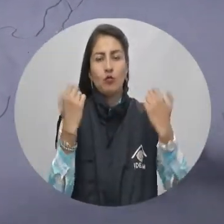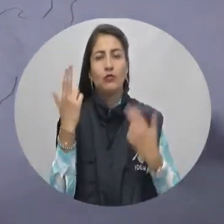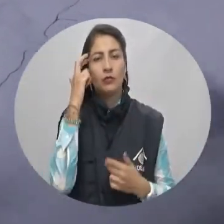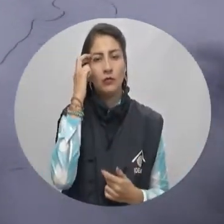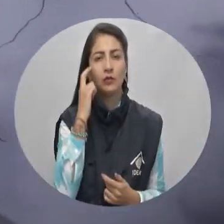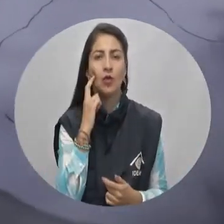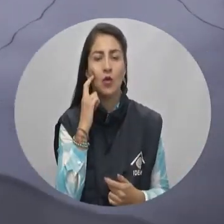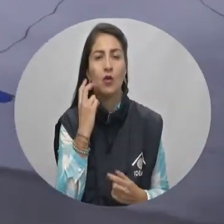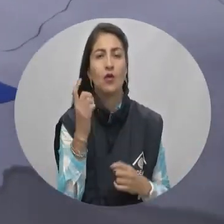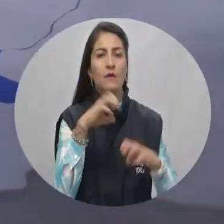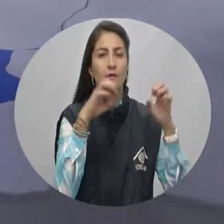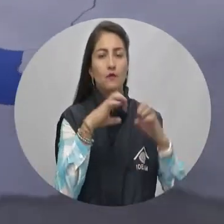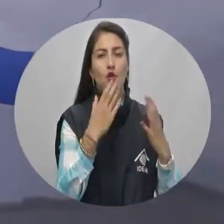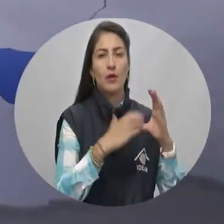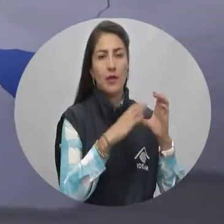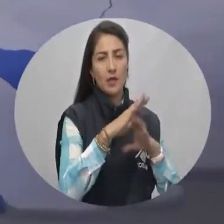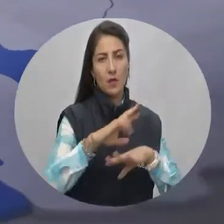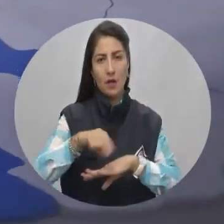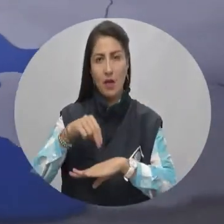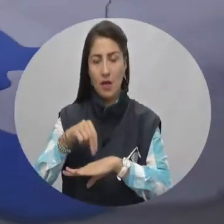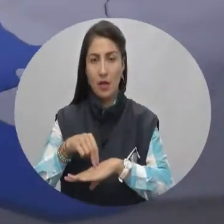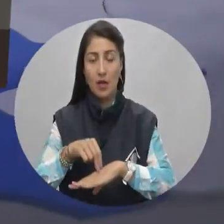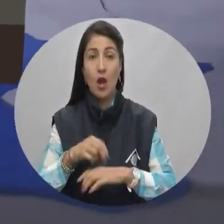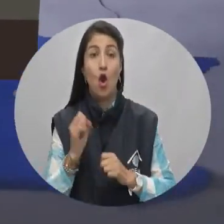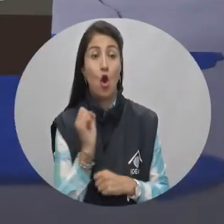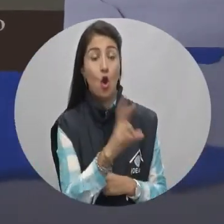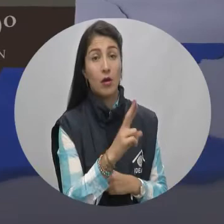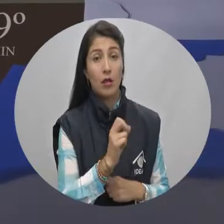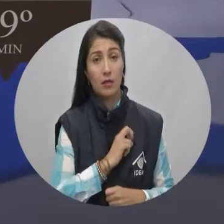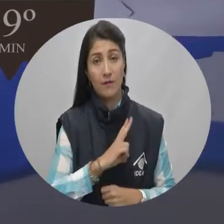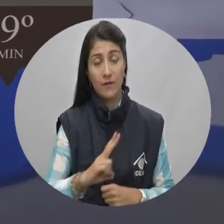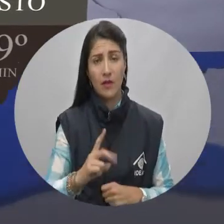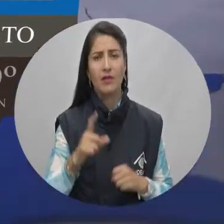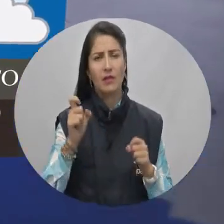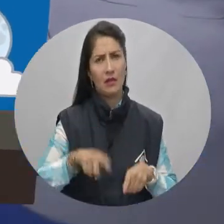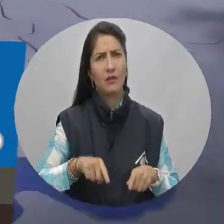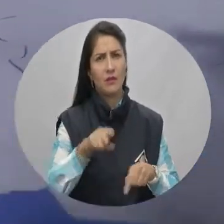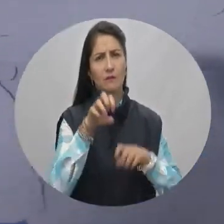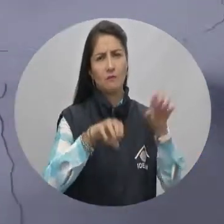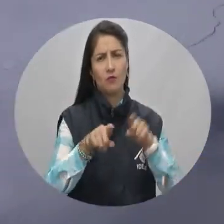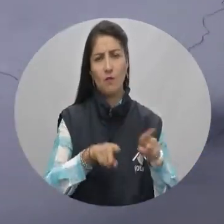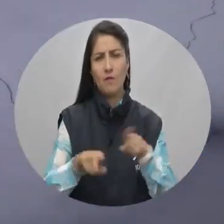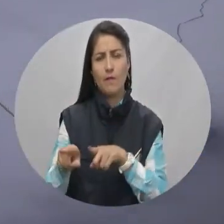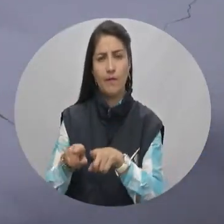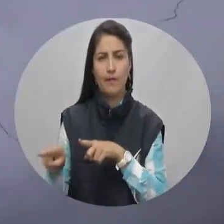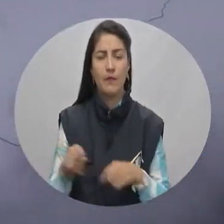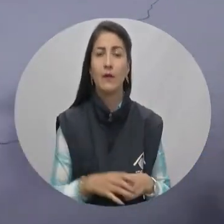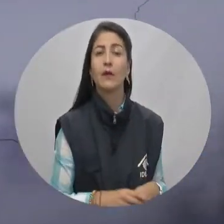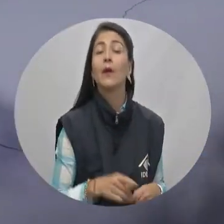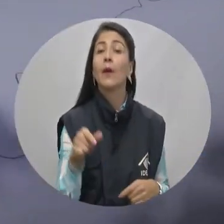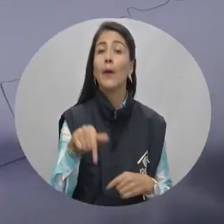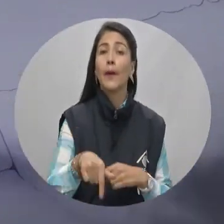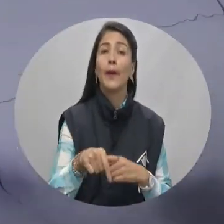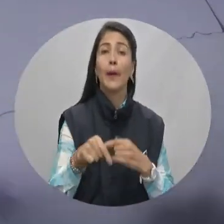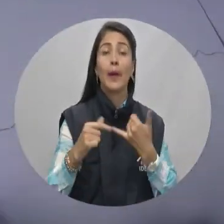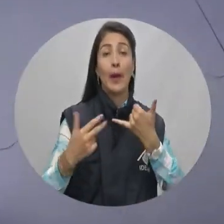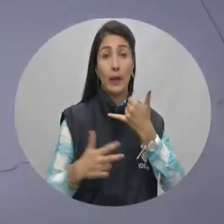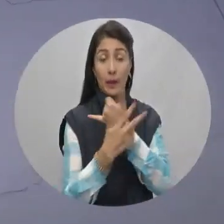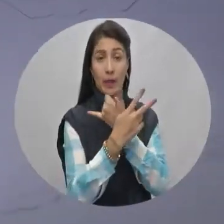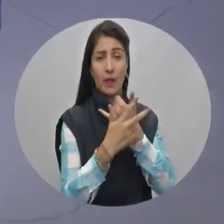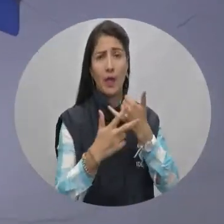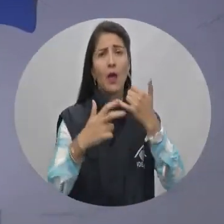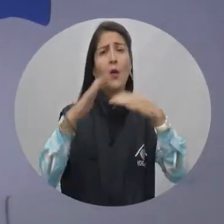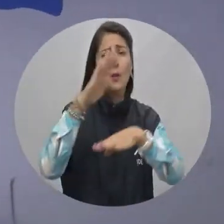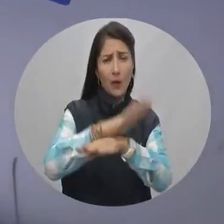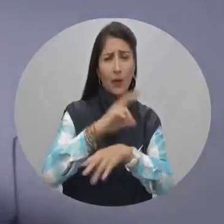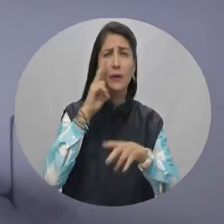mantienen las cadenas de nubes, además cargadas de agua. Persisten las lluvias intensas en Chocó, Cauca, Valle y Nariño. La zona